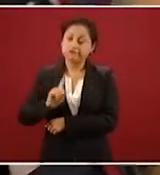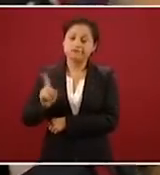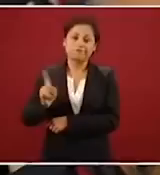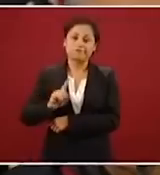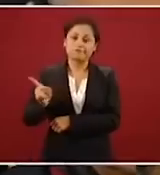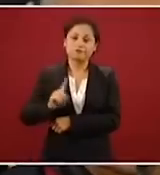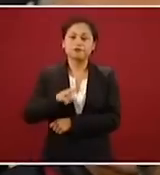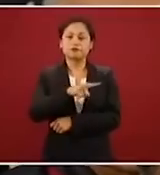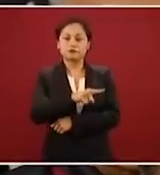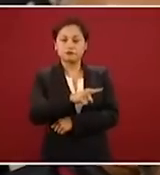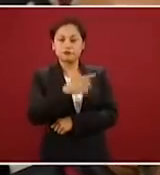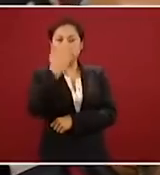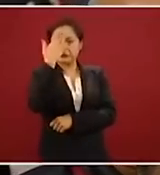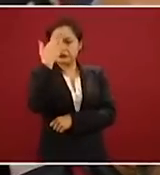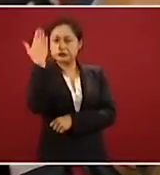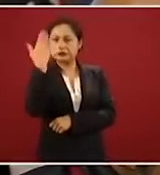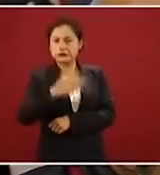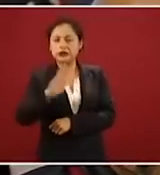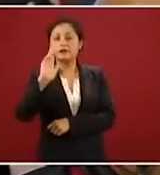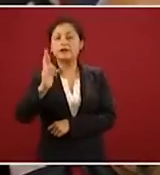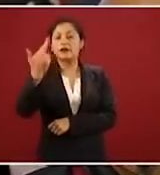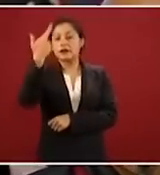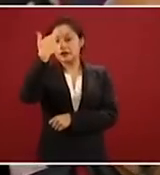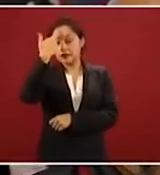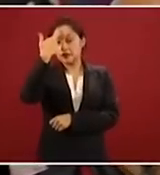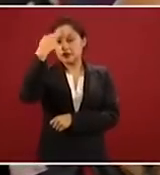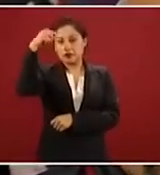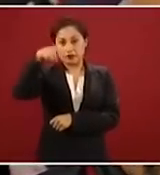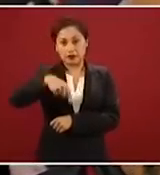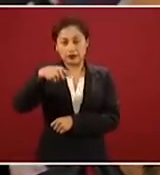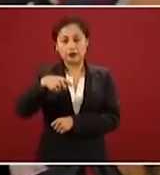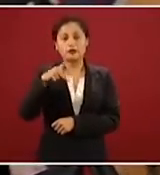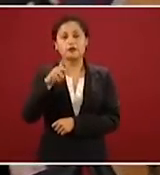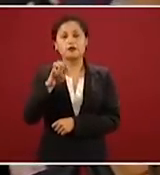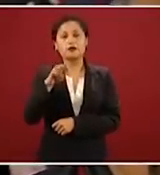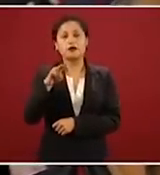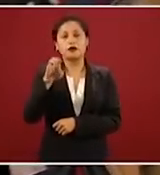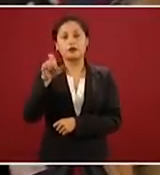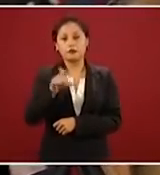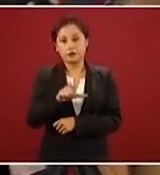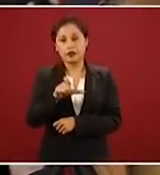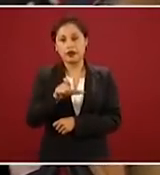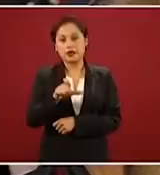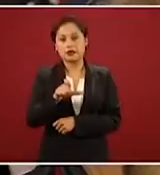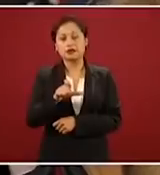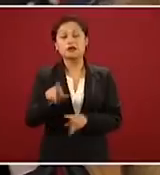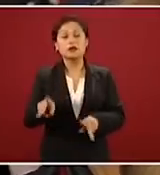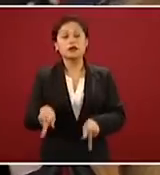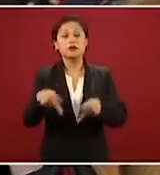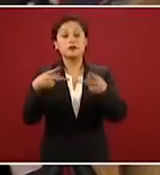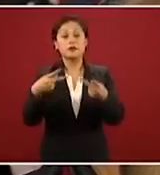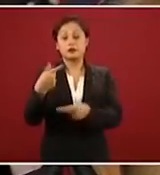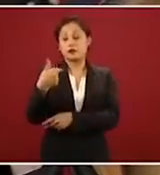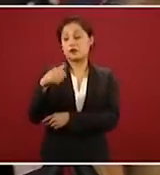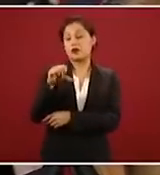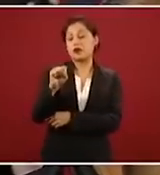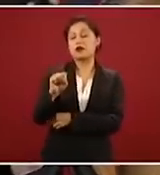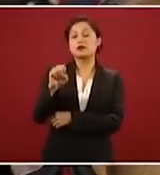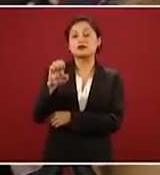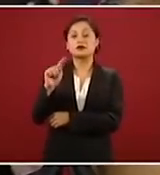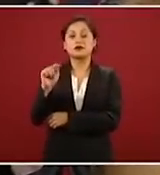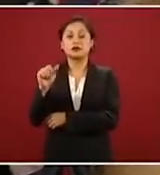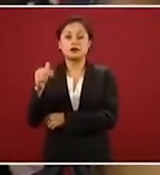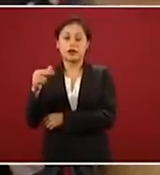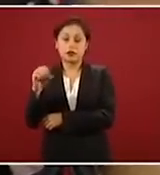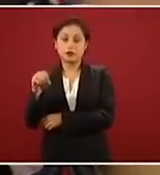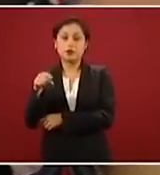se vendió por parte de Pemex gas etano a precios